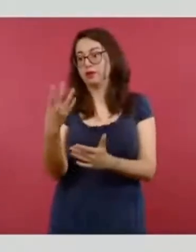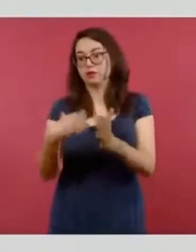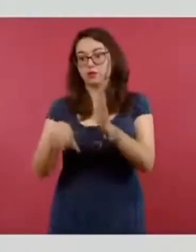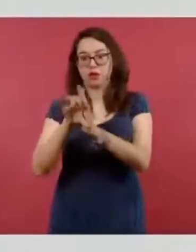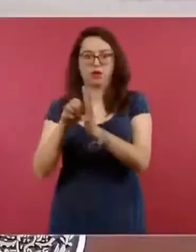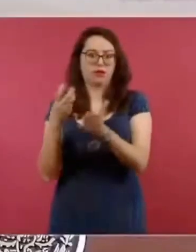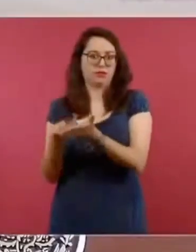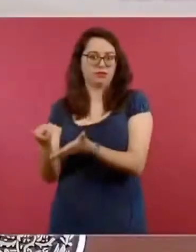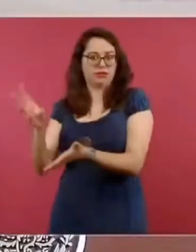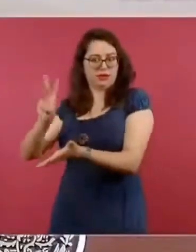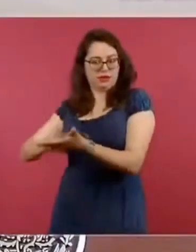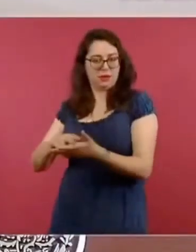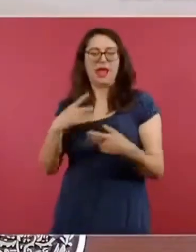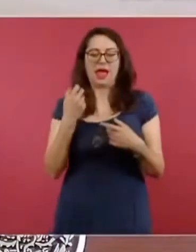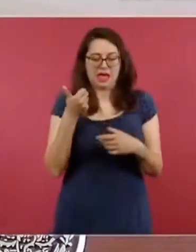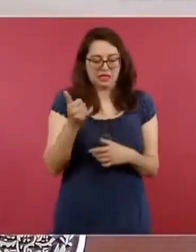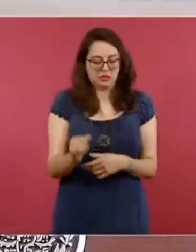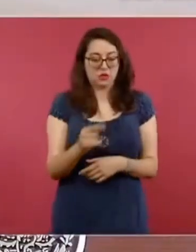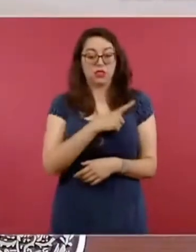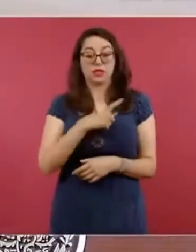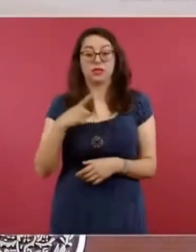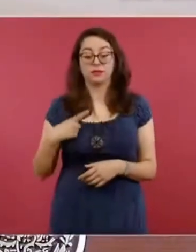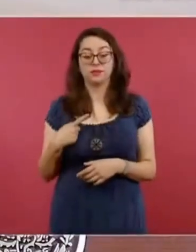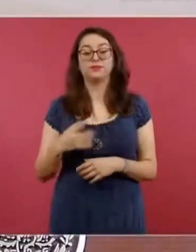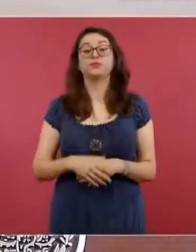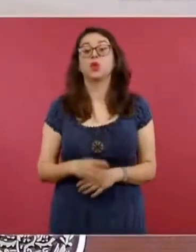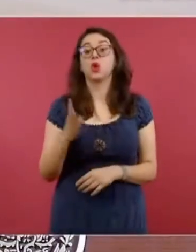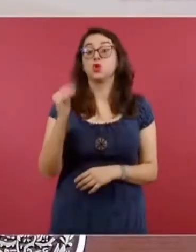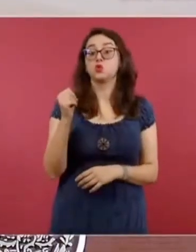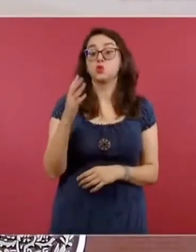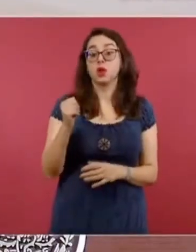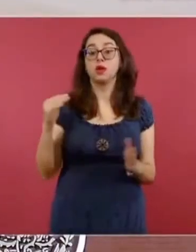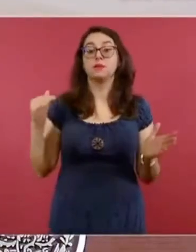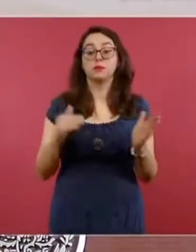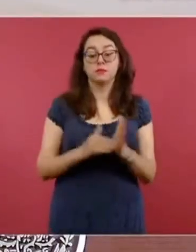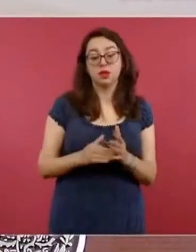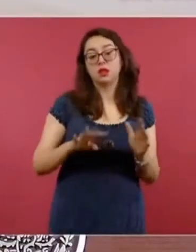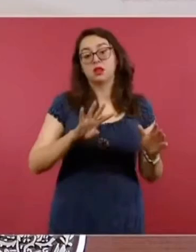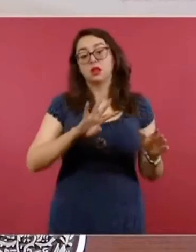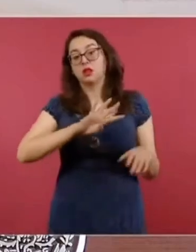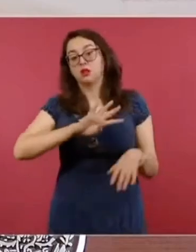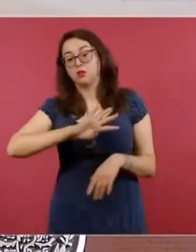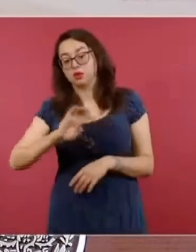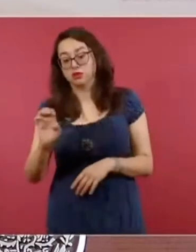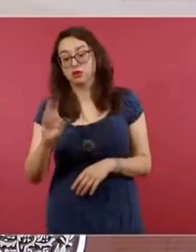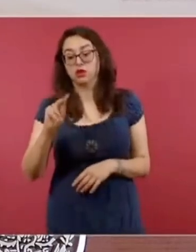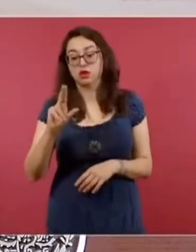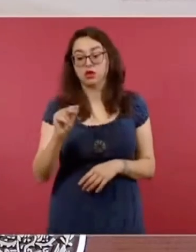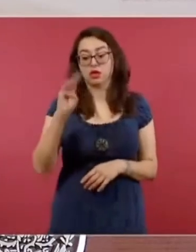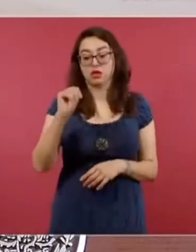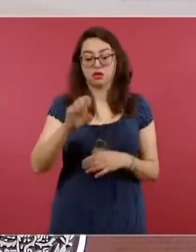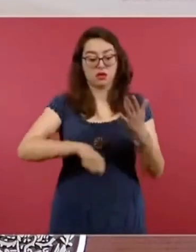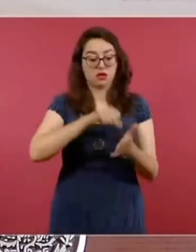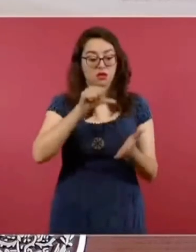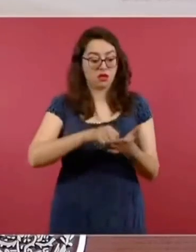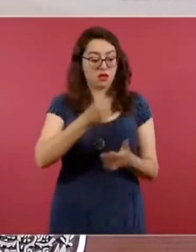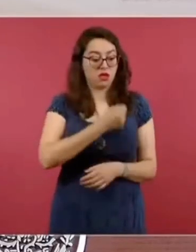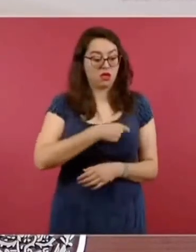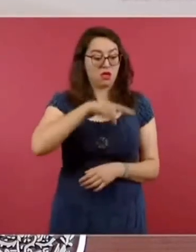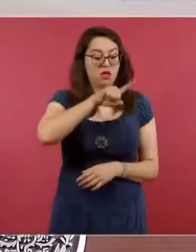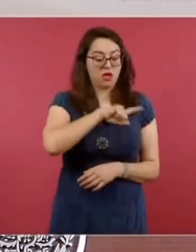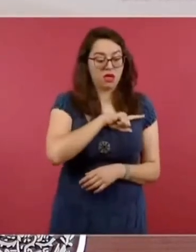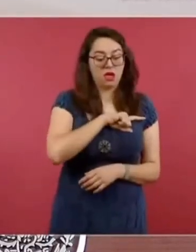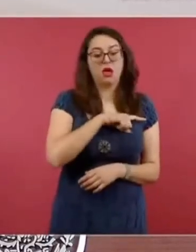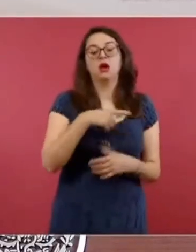es un programa para operar en 9,489 unidades de 1 y 2 consultorios, 937 de 3 a